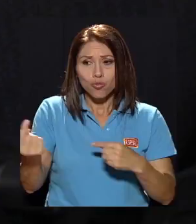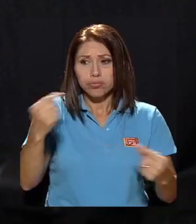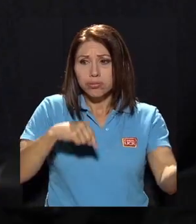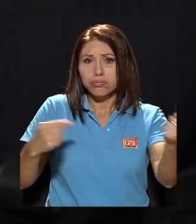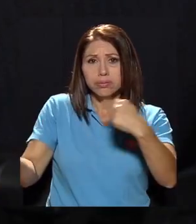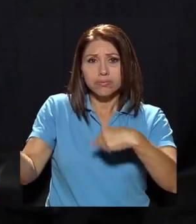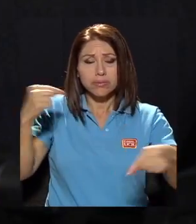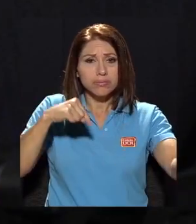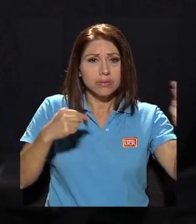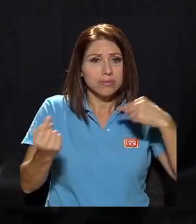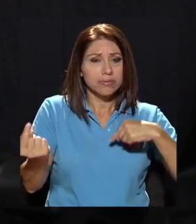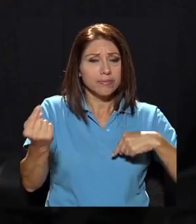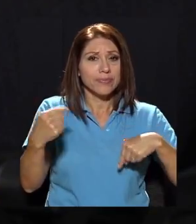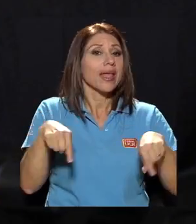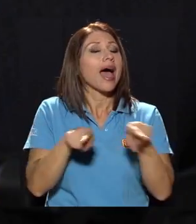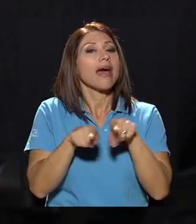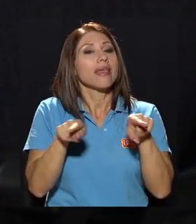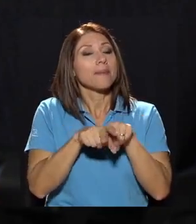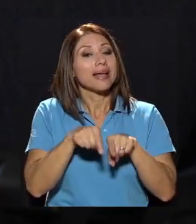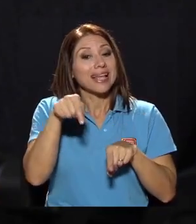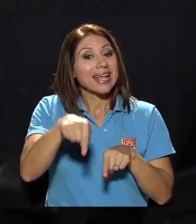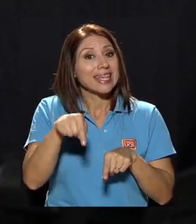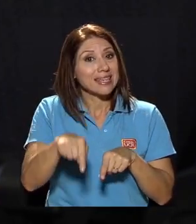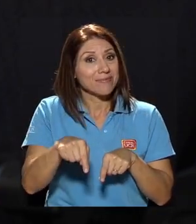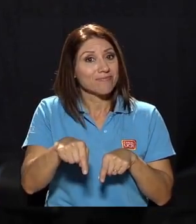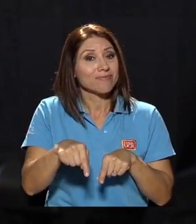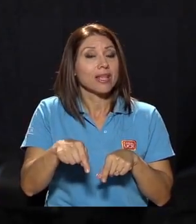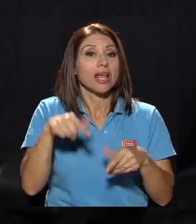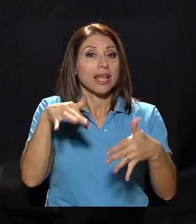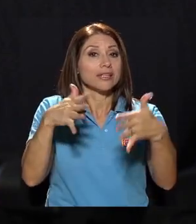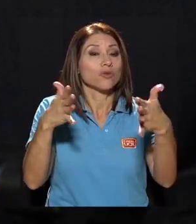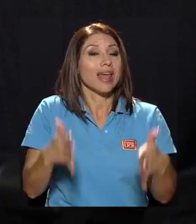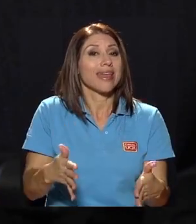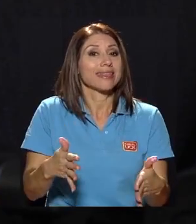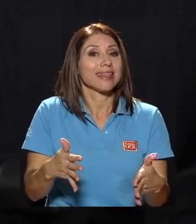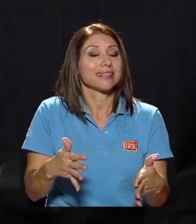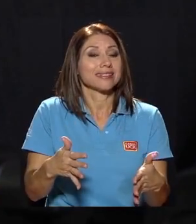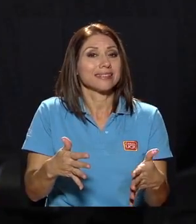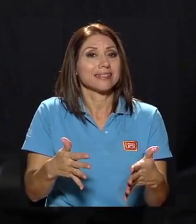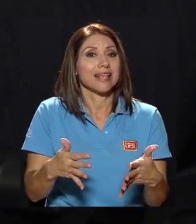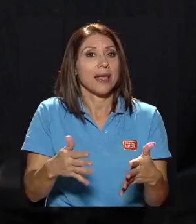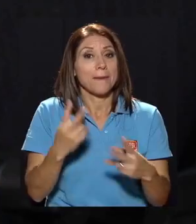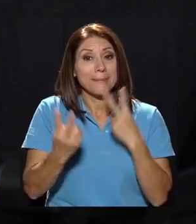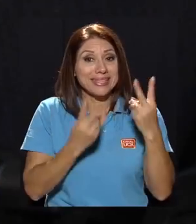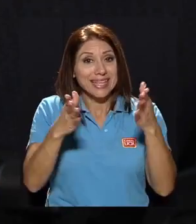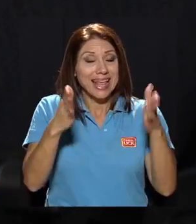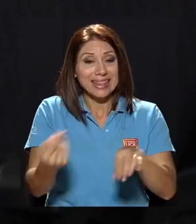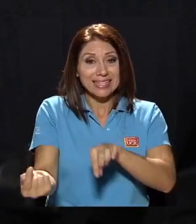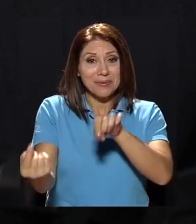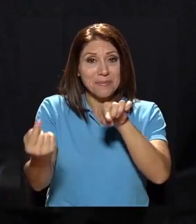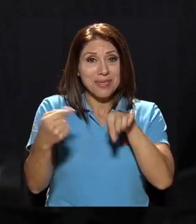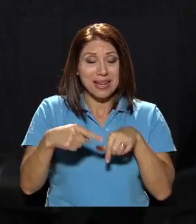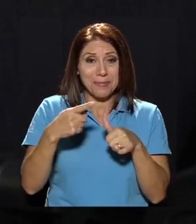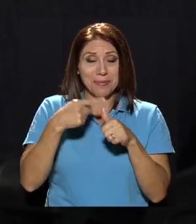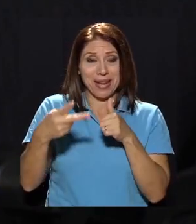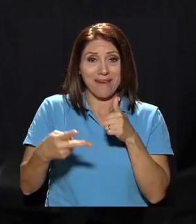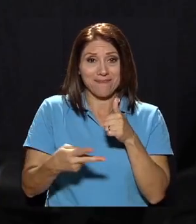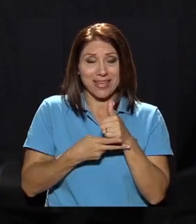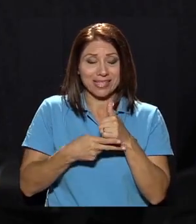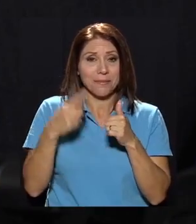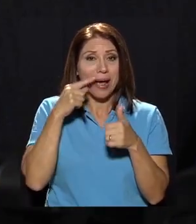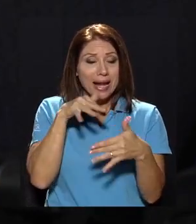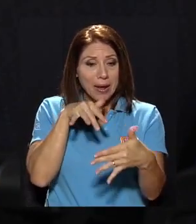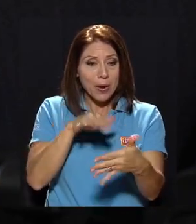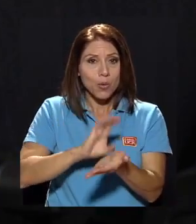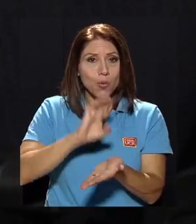además, muchas veces son primeros cursos que reciben nuestros estudiantes y visitantes respecto a la astronomía, porque sabemos